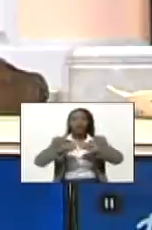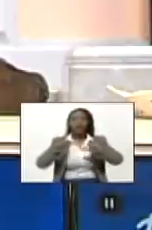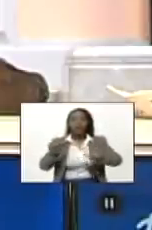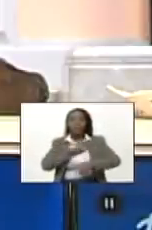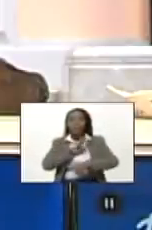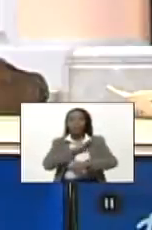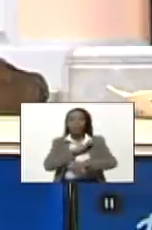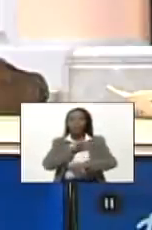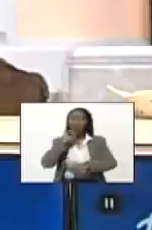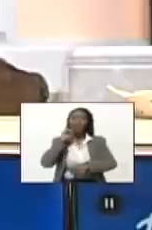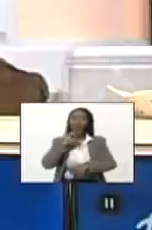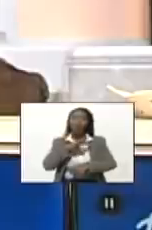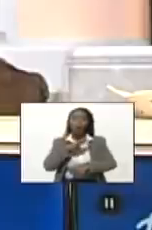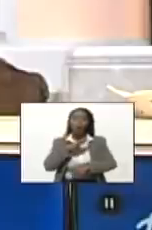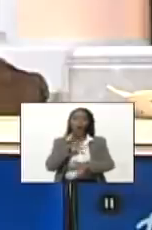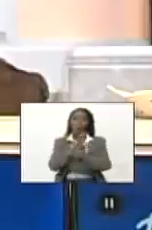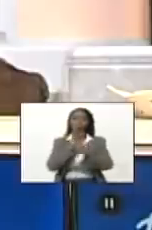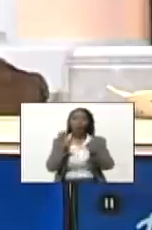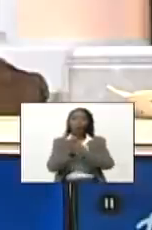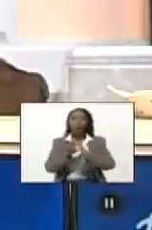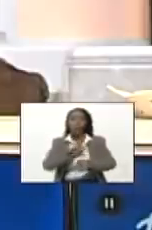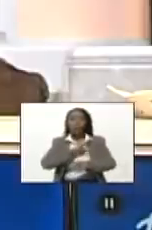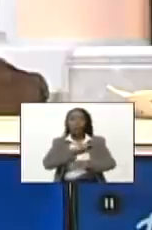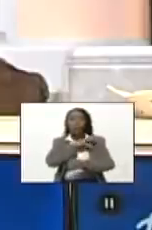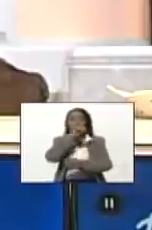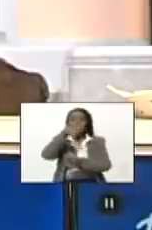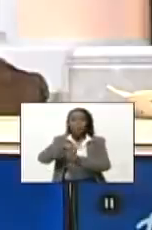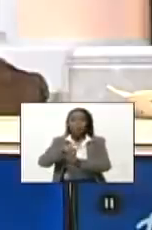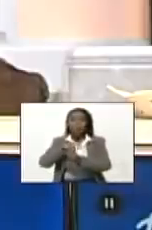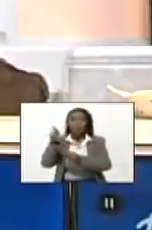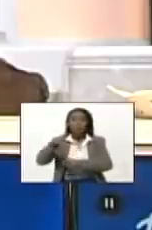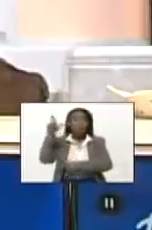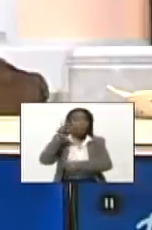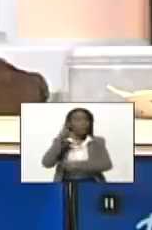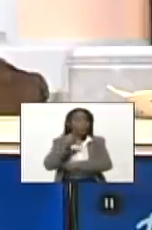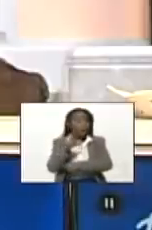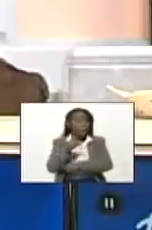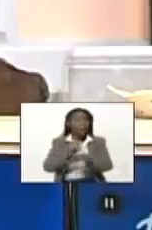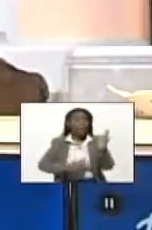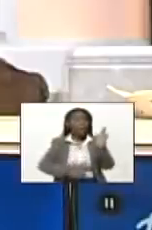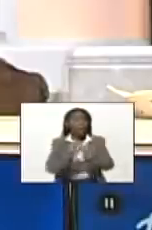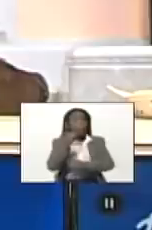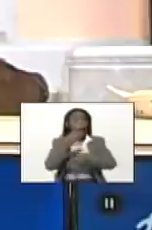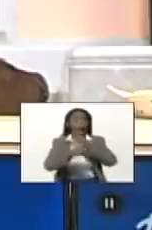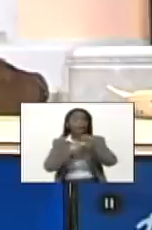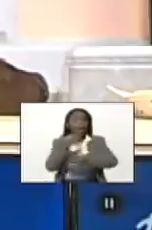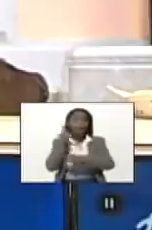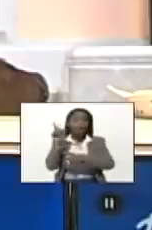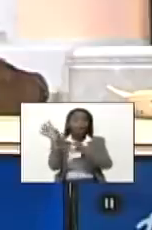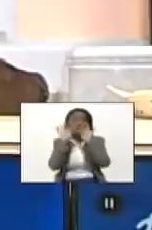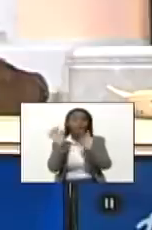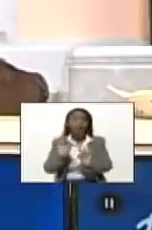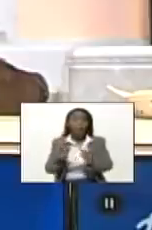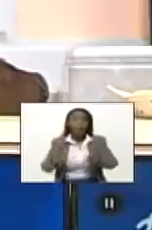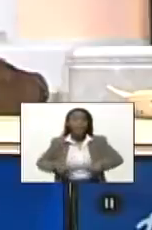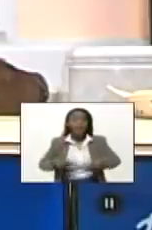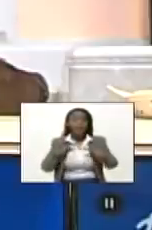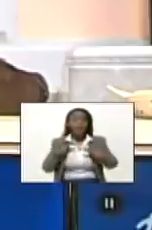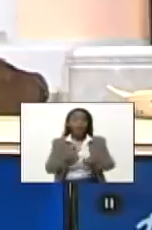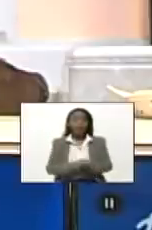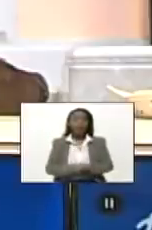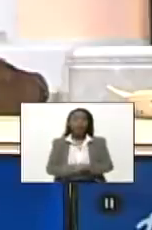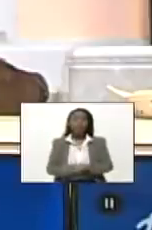que ancestral y tradicionalmente ocupan y que son necesarias para desarrollar y garantizar sus formas de vida.